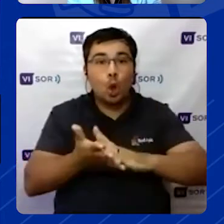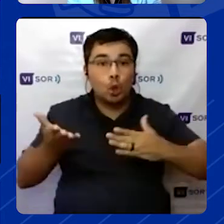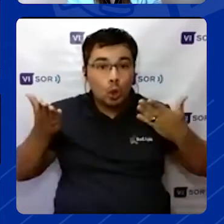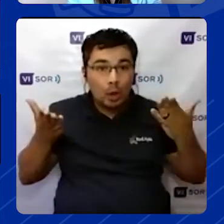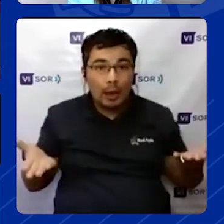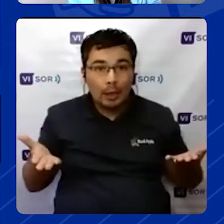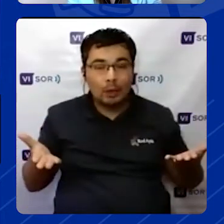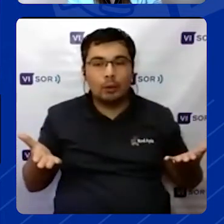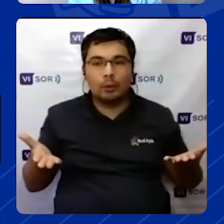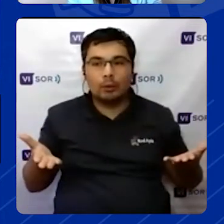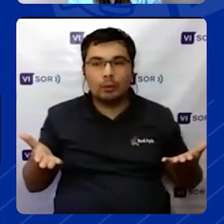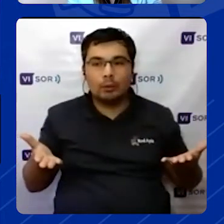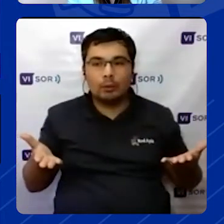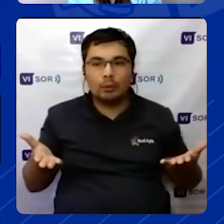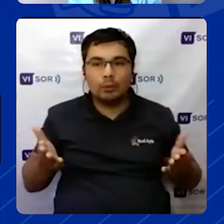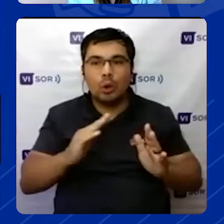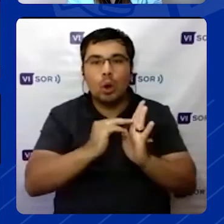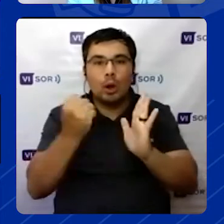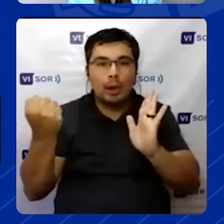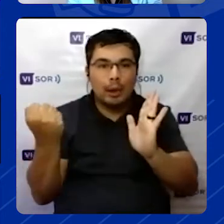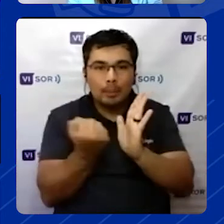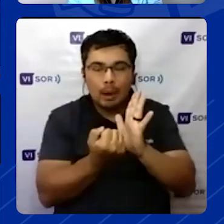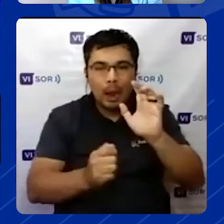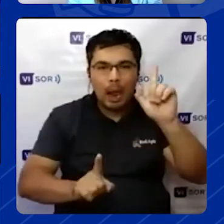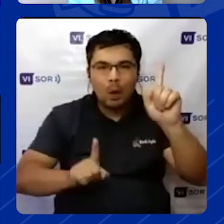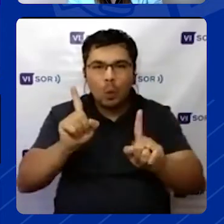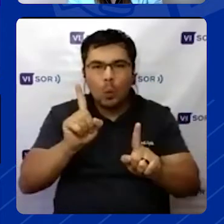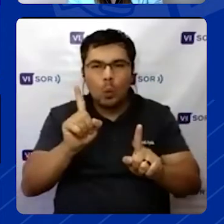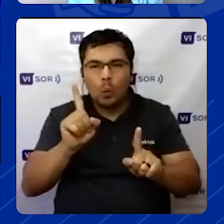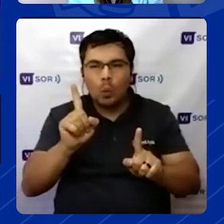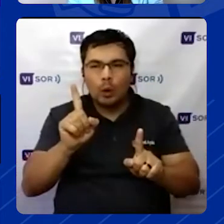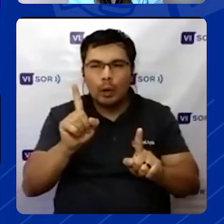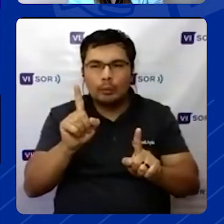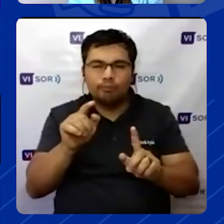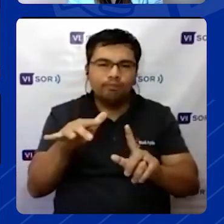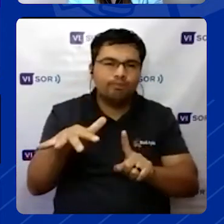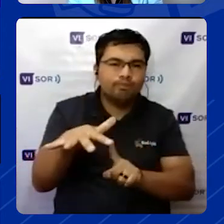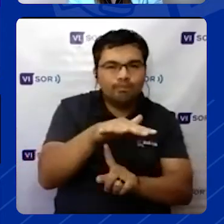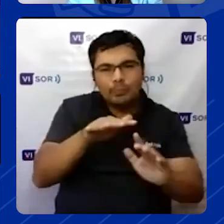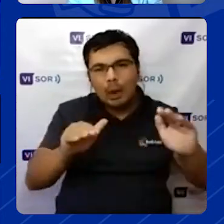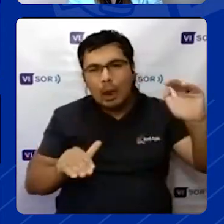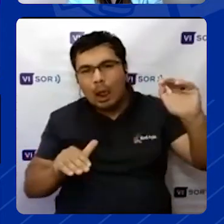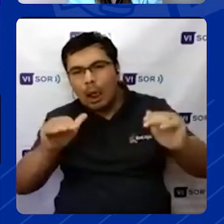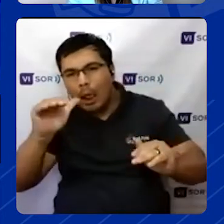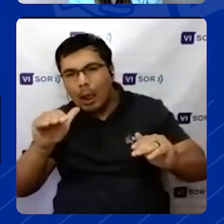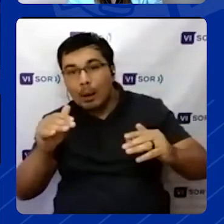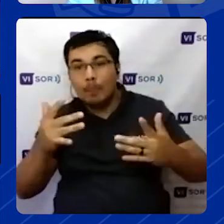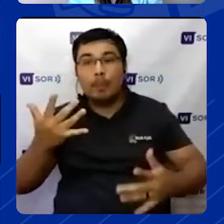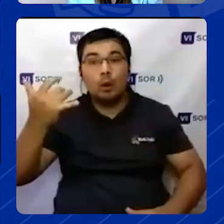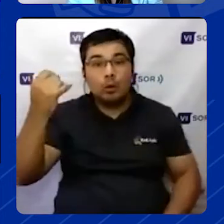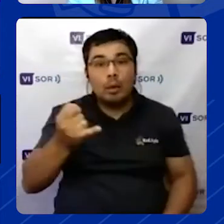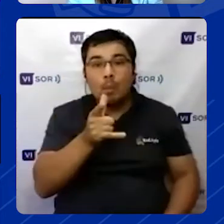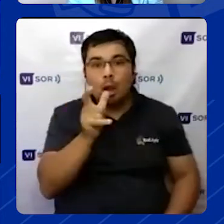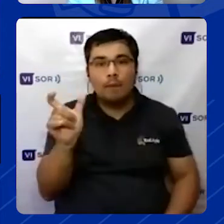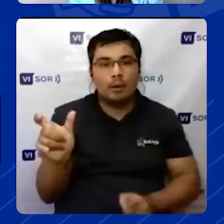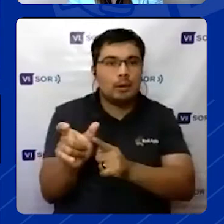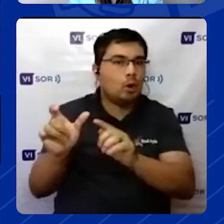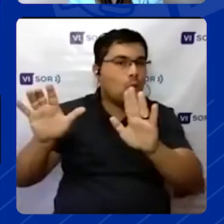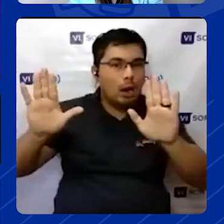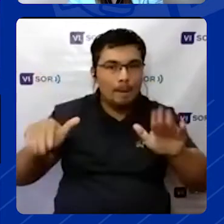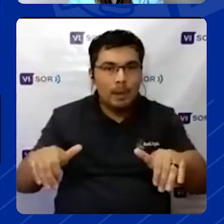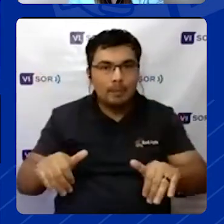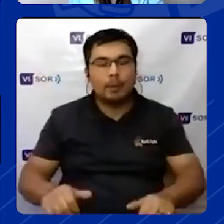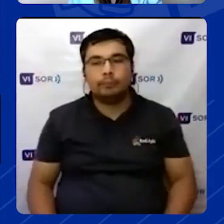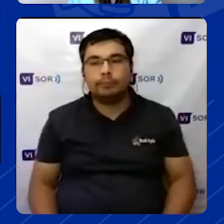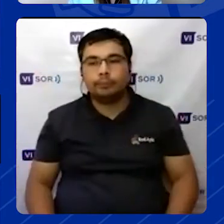que efectivamente marcan algunos matices, pero las bases son siempre las mismas. De otro modo, pues también podríamos entrar